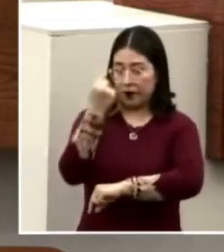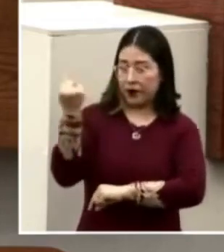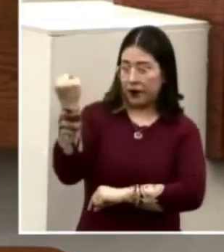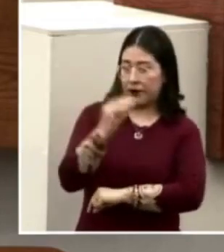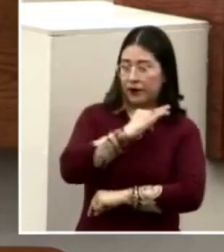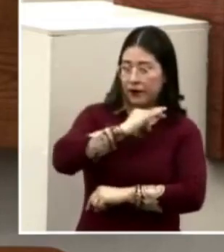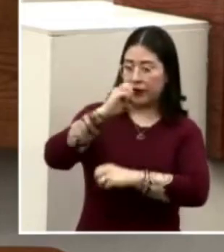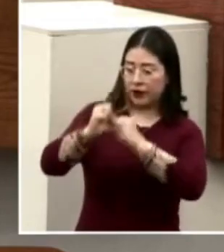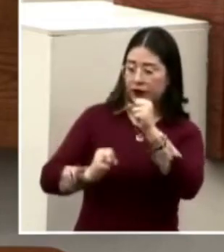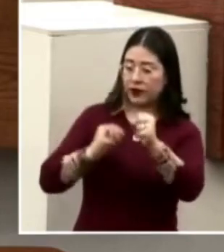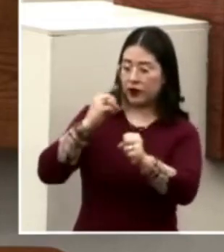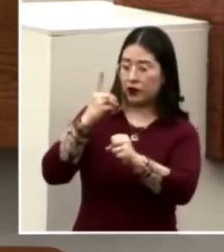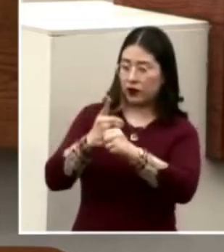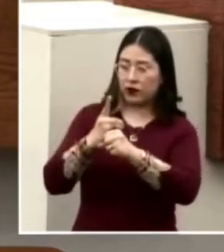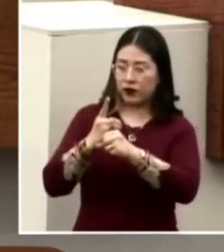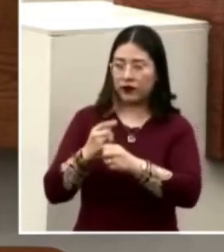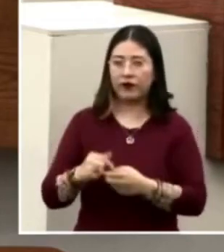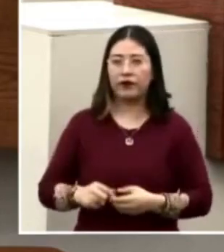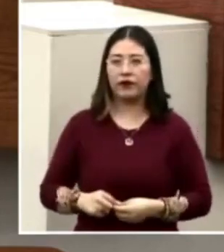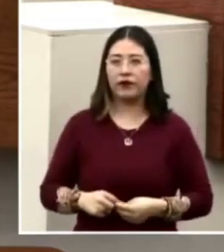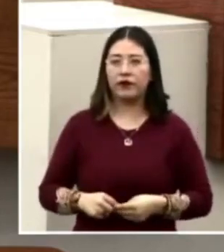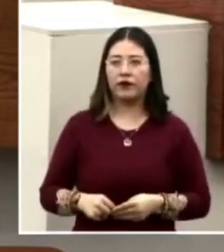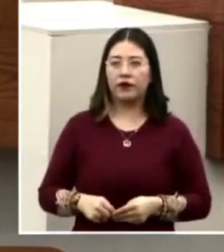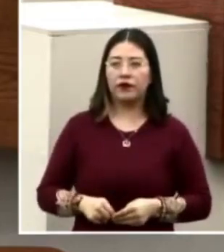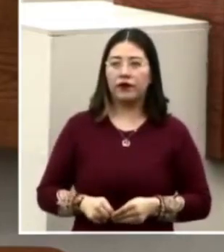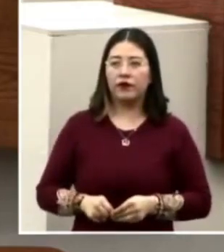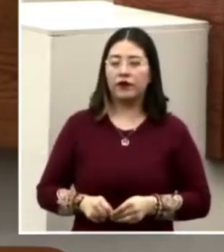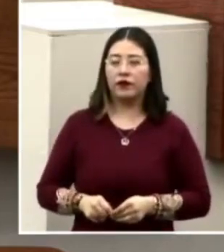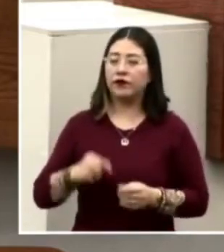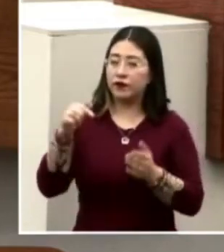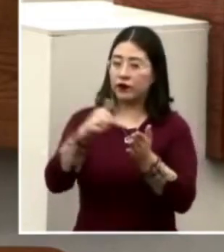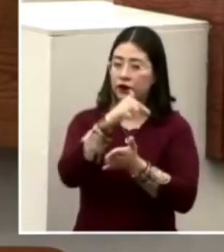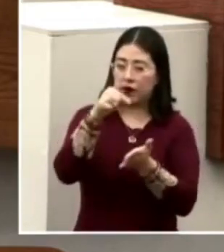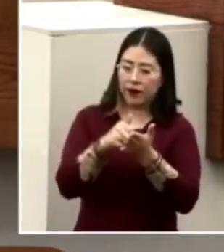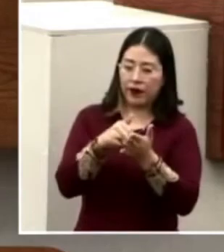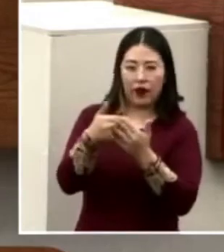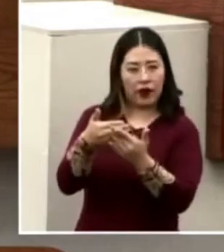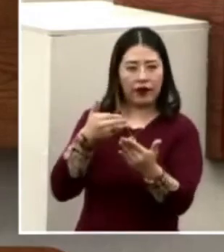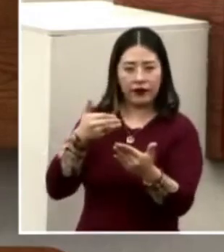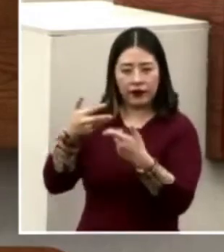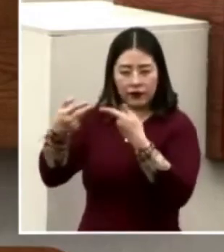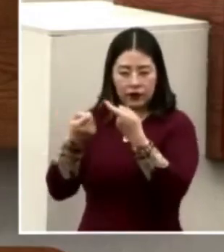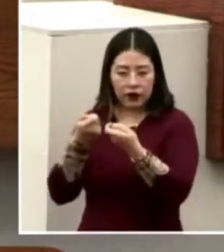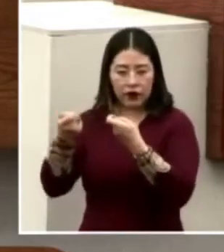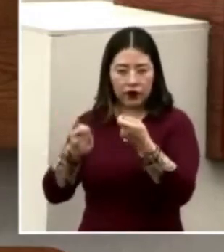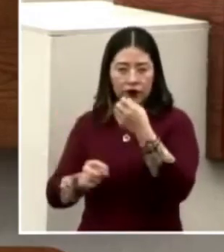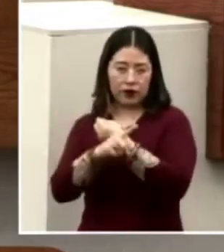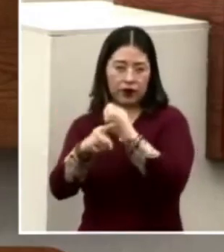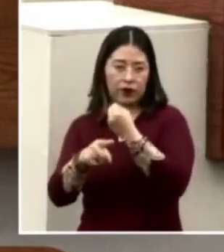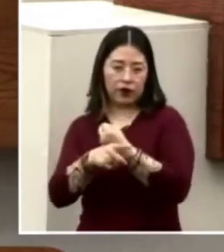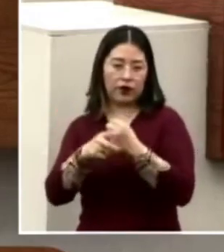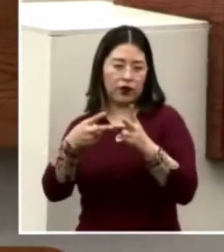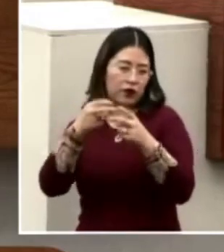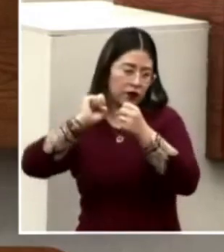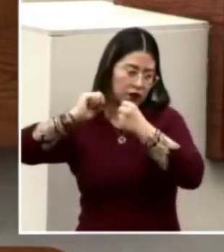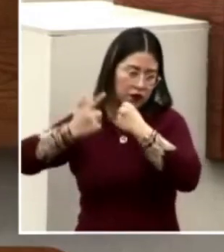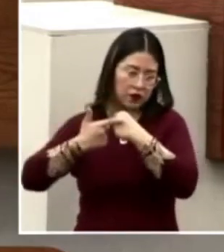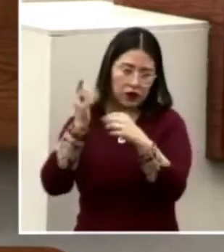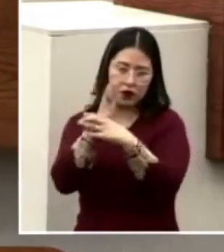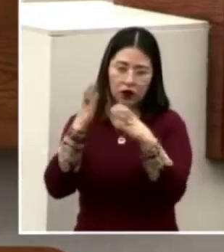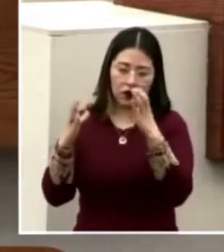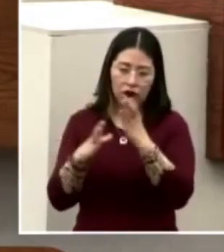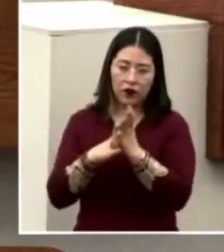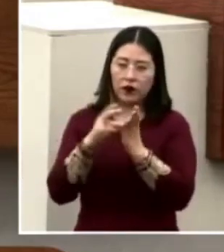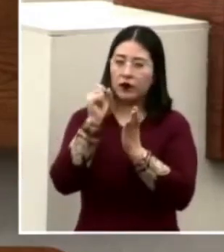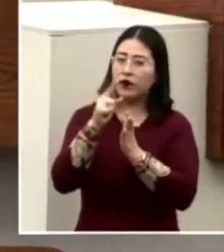haya seguridad. Son el área de prevención del delito, que es lo